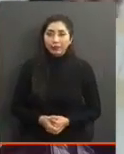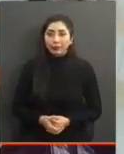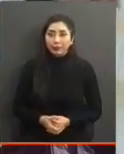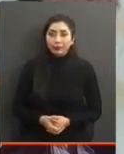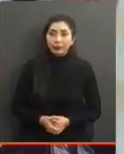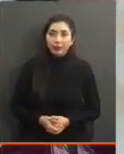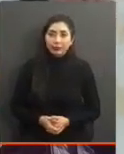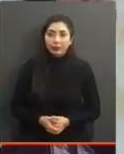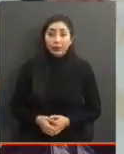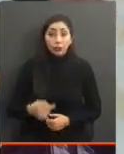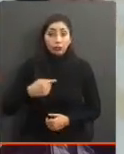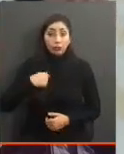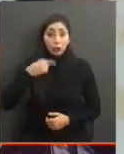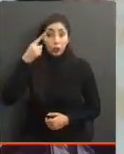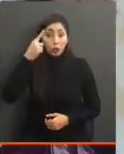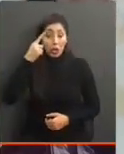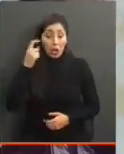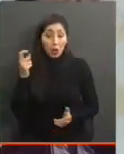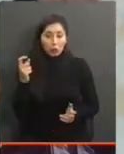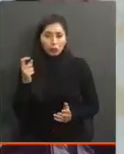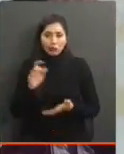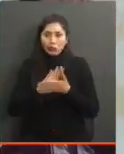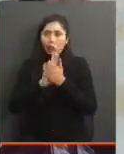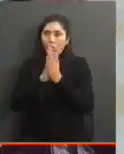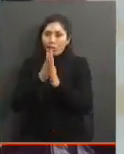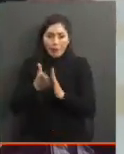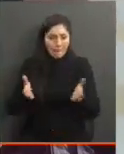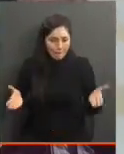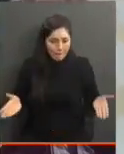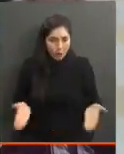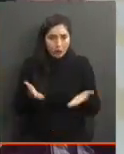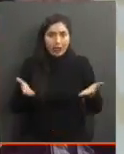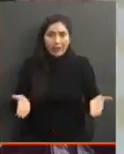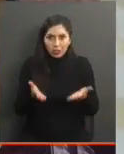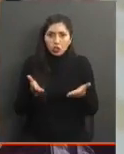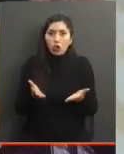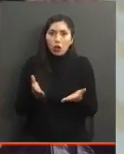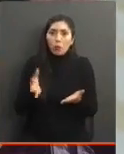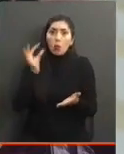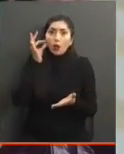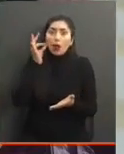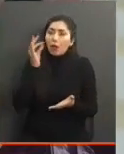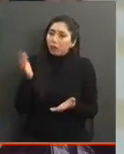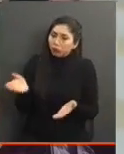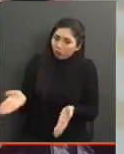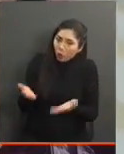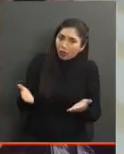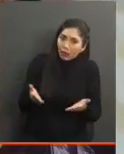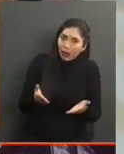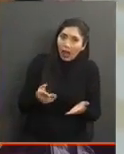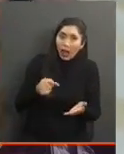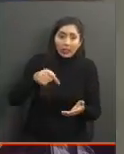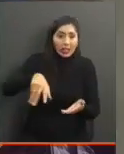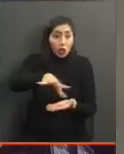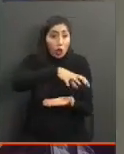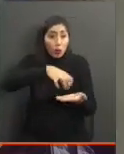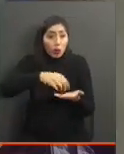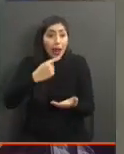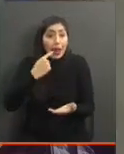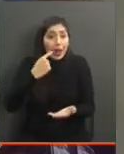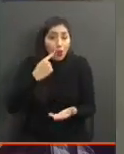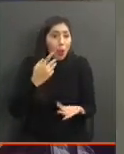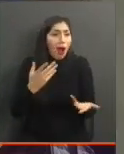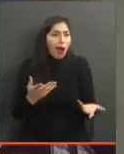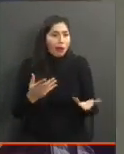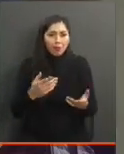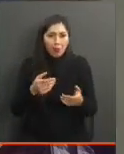Yo creo que también con todas sus motivaciones de que nosotros podíamos ser más, que había un mundo fuera de la legua, que podíamos ser profesionales, que